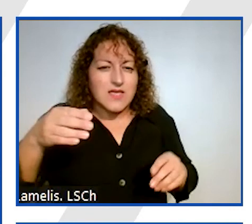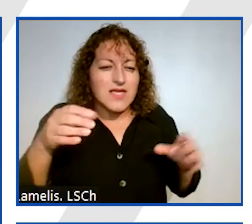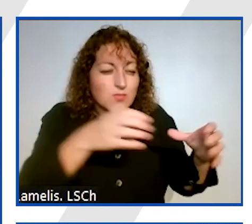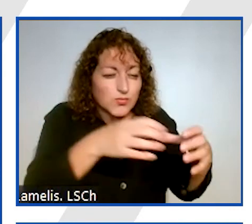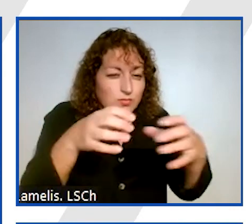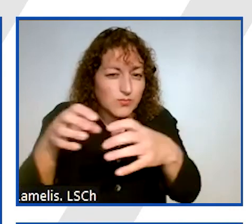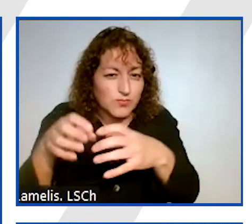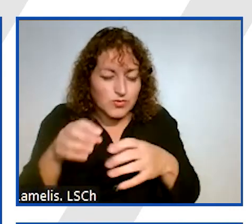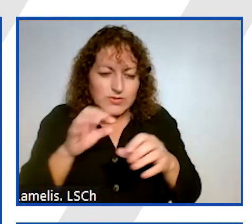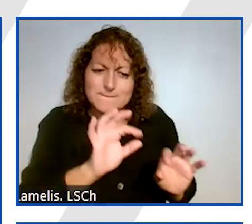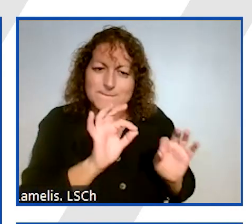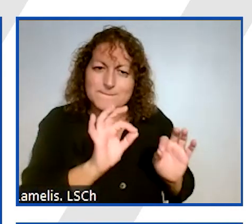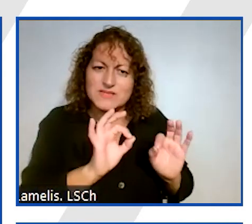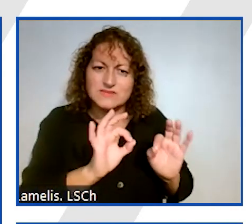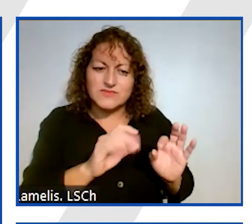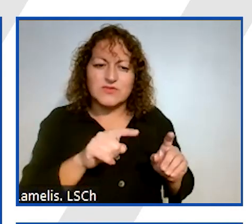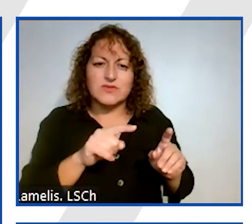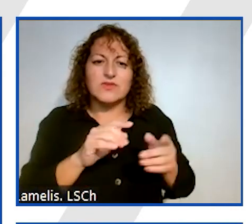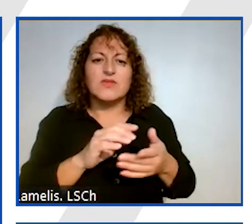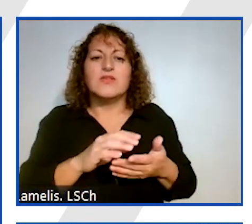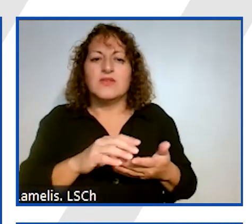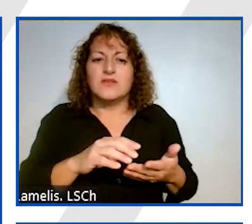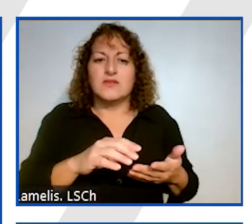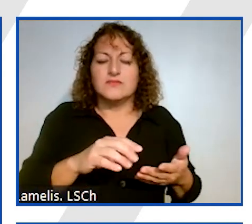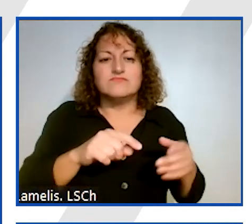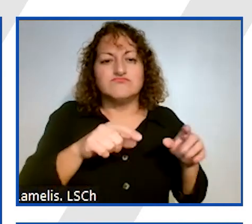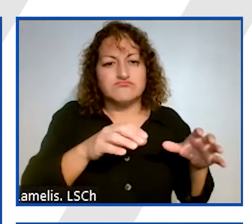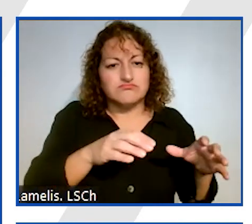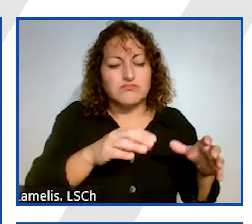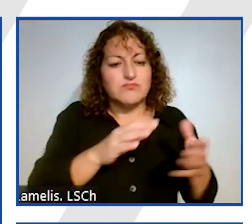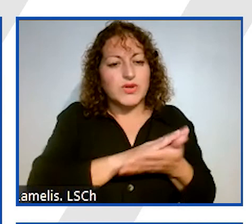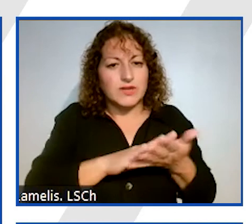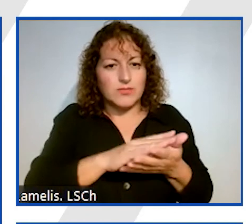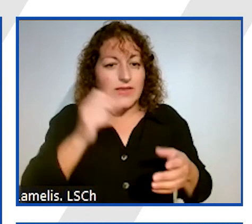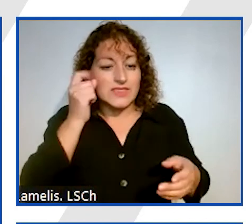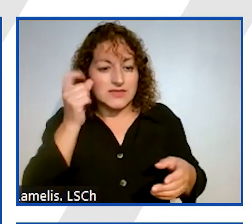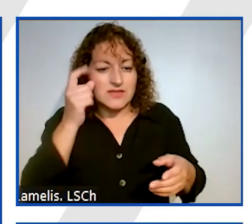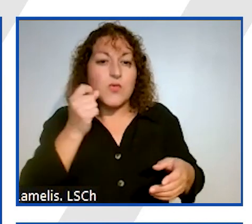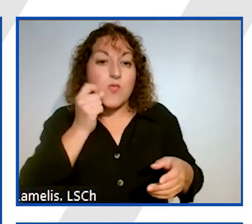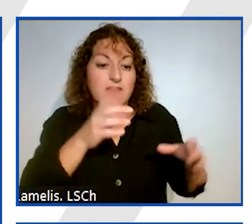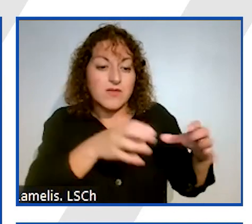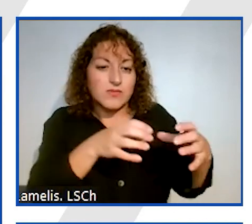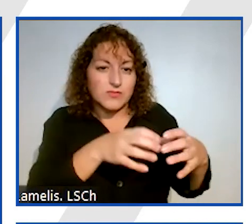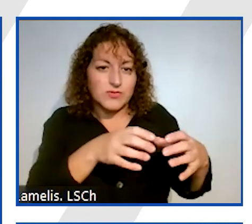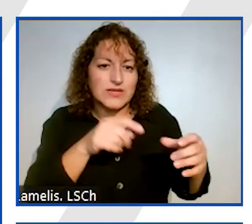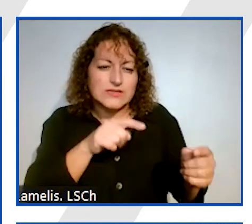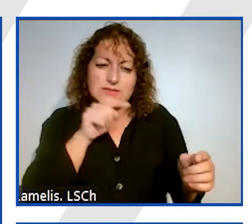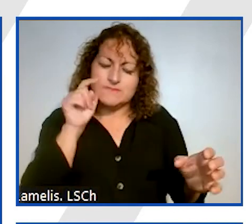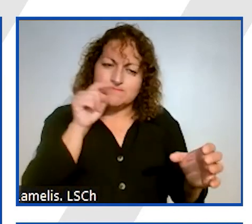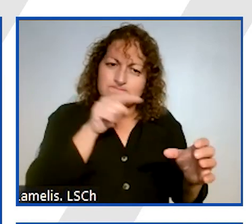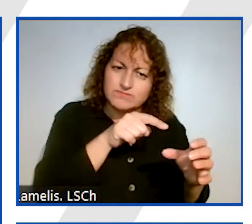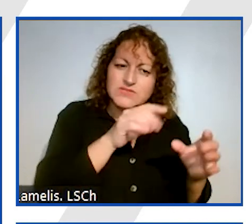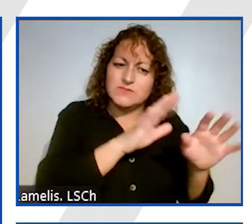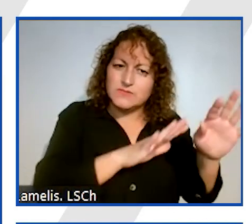significa que cada tiburón sea reconocido como un objeto de pesquería y que hayan regulaciones adaptadas o que consideren la historia